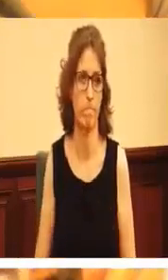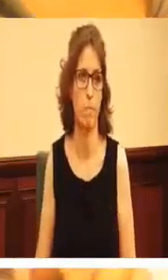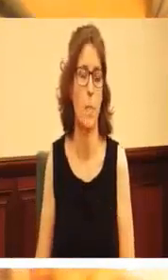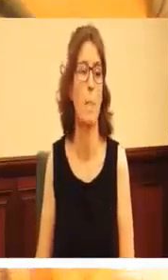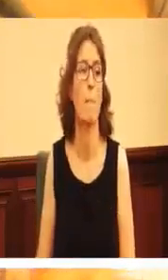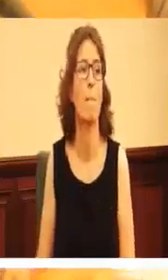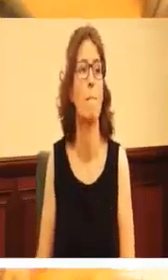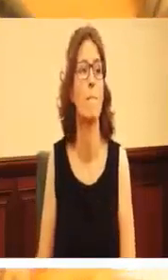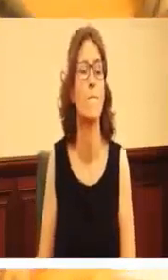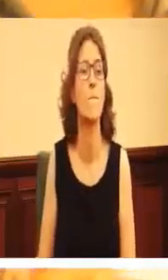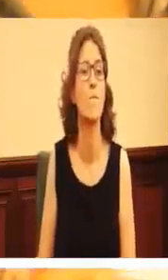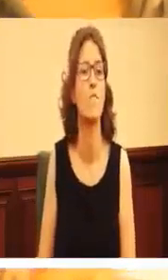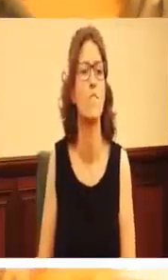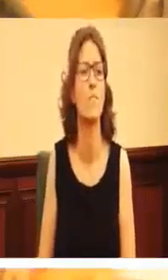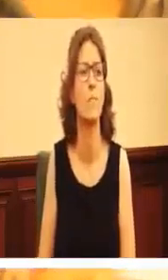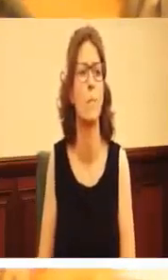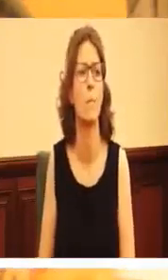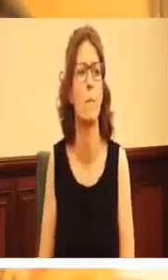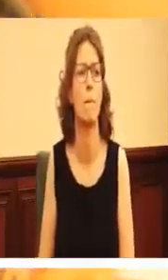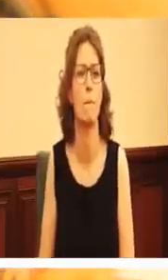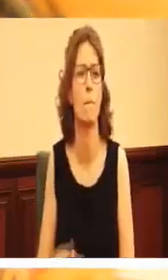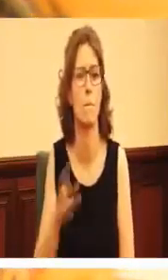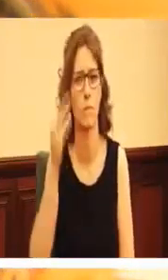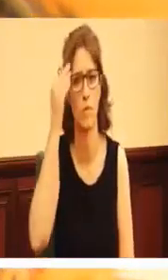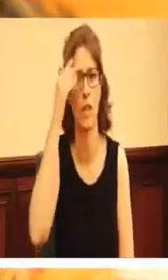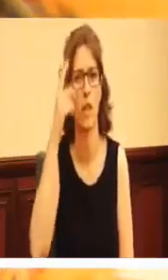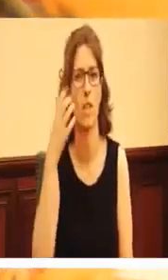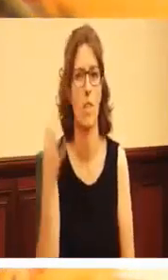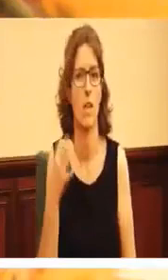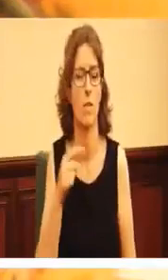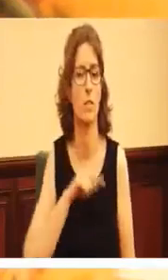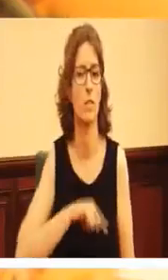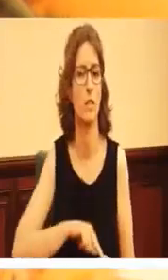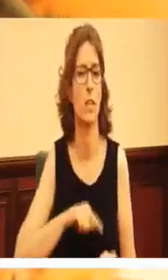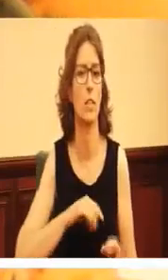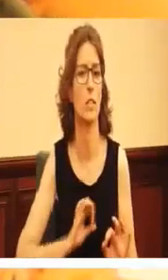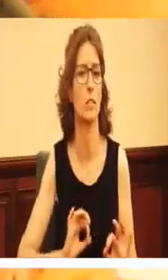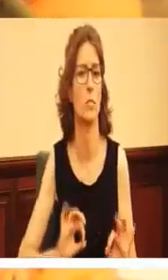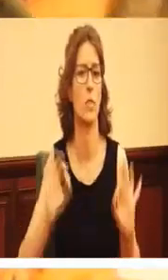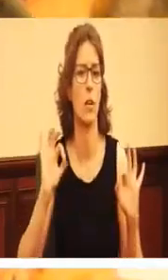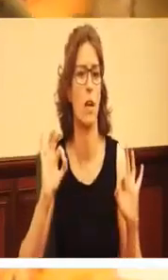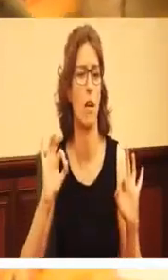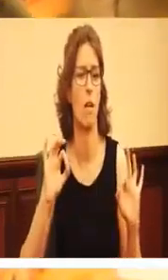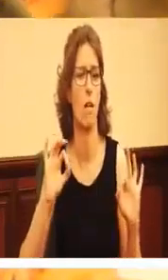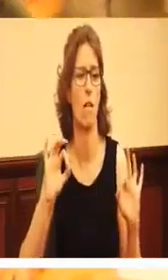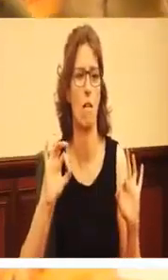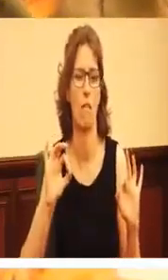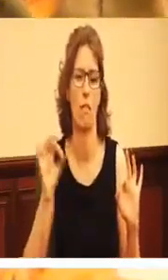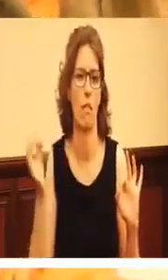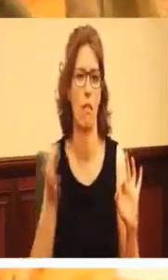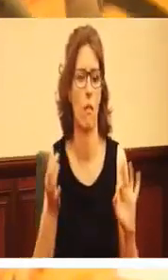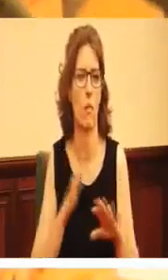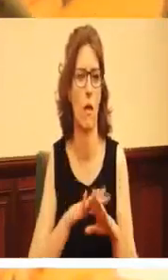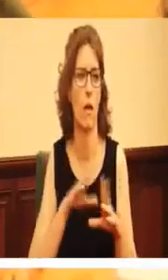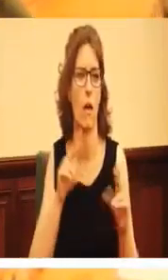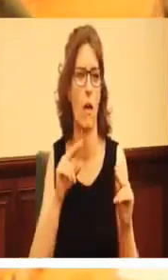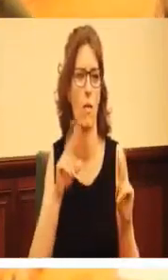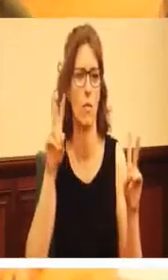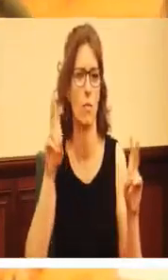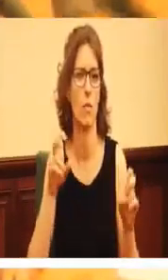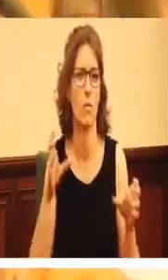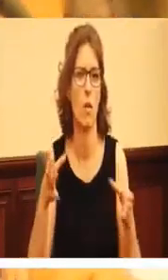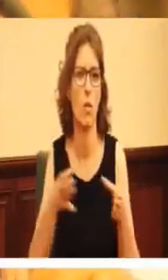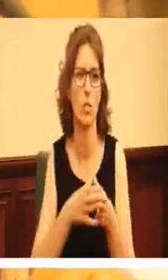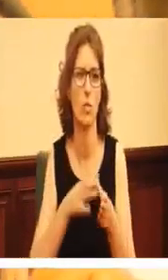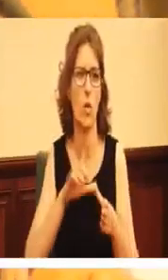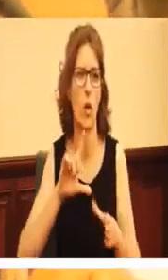¿creen ustedes que hace falta tener una sensibilidad especial para hablar del colectivo LGTBI?